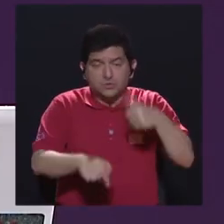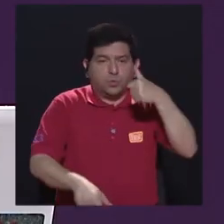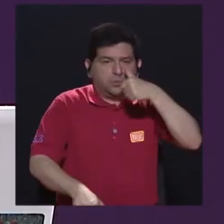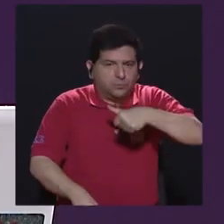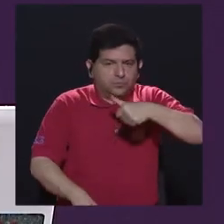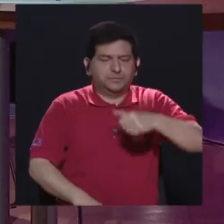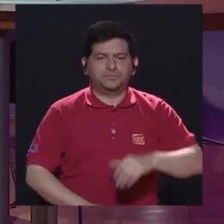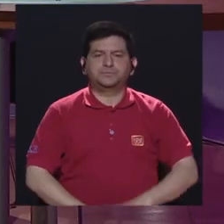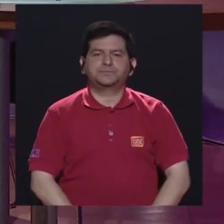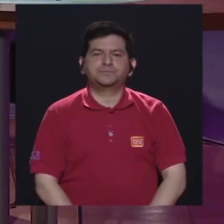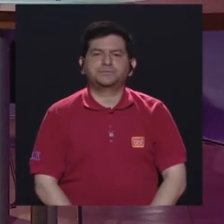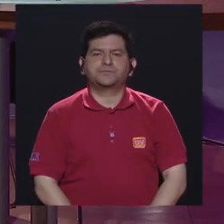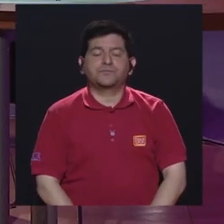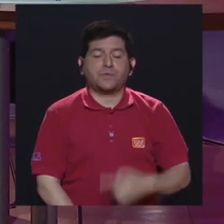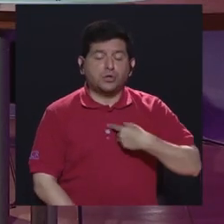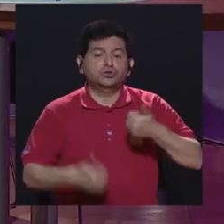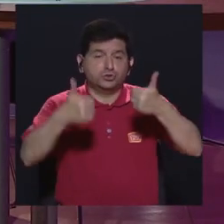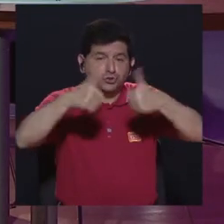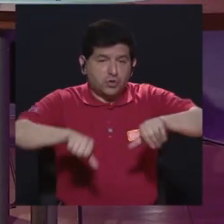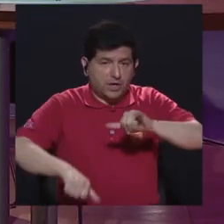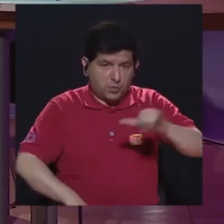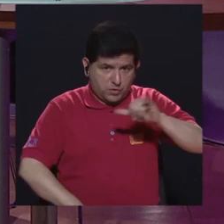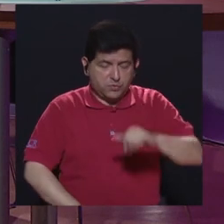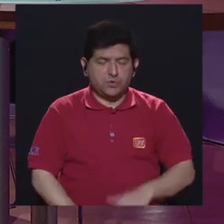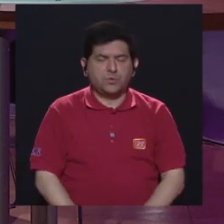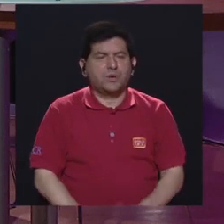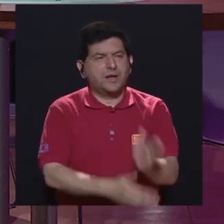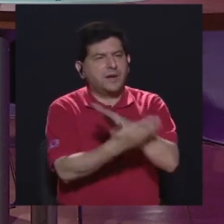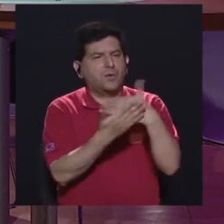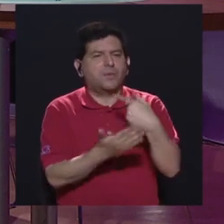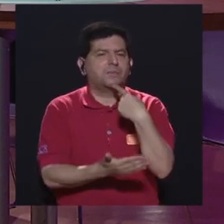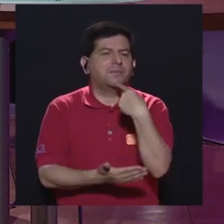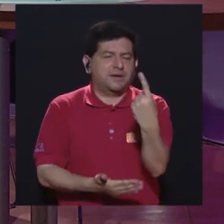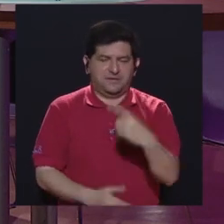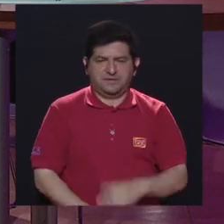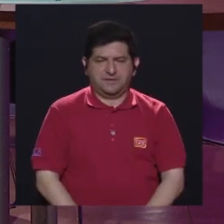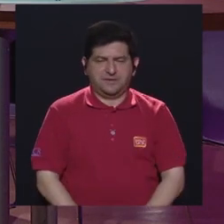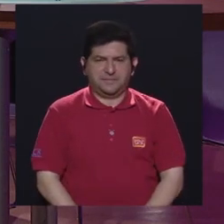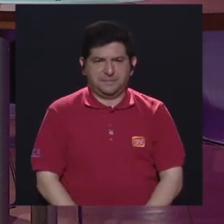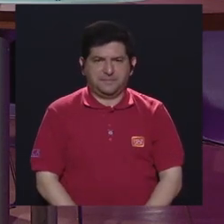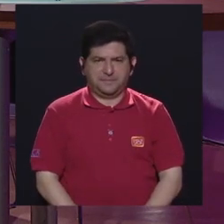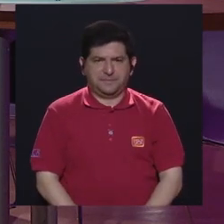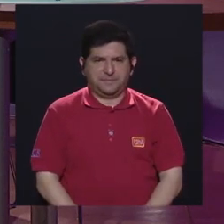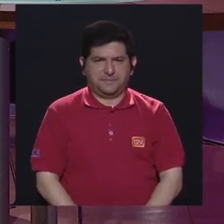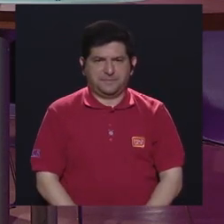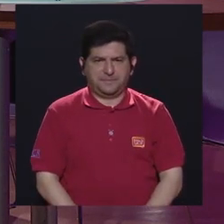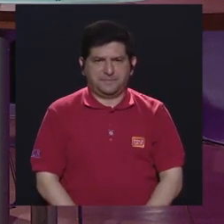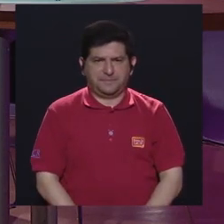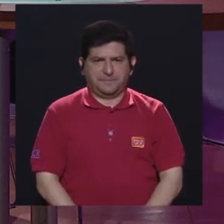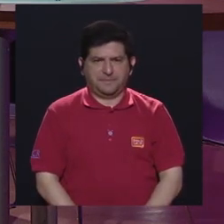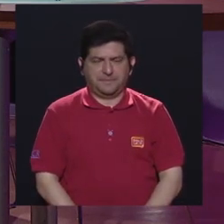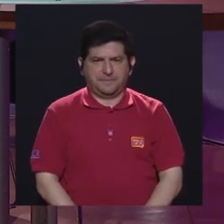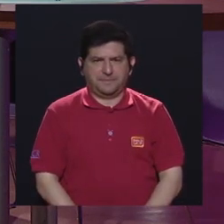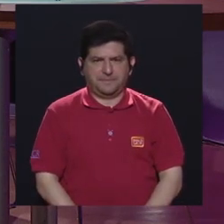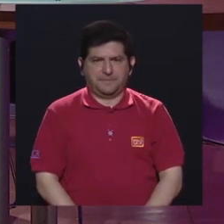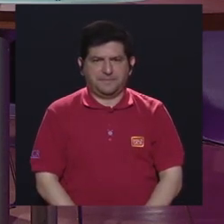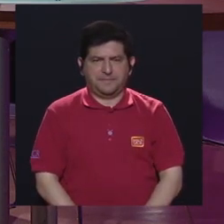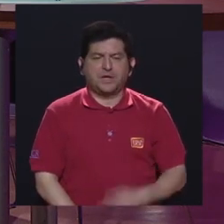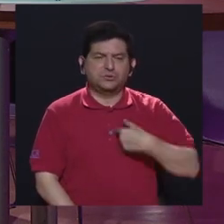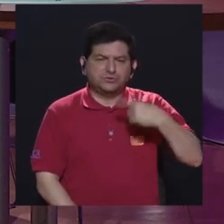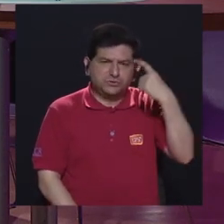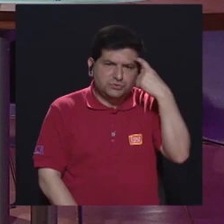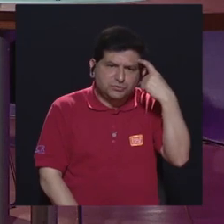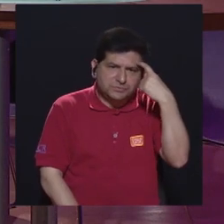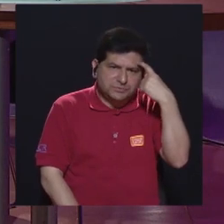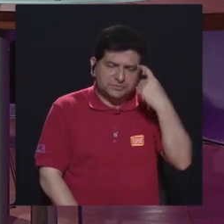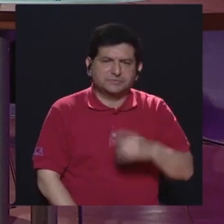Sí, bueno, yo estando de acuerdo también con cierta parte de lo que dice Persona, también pienso